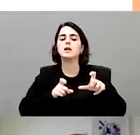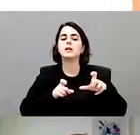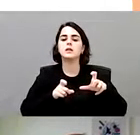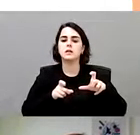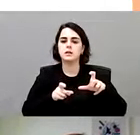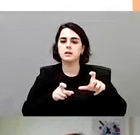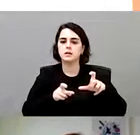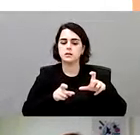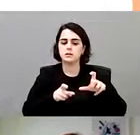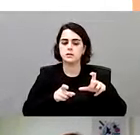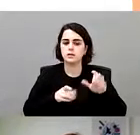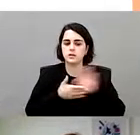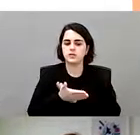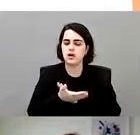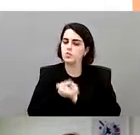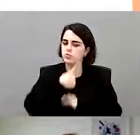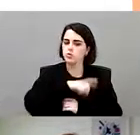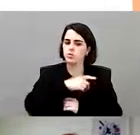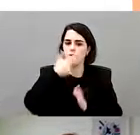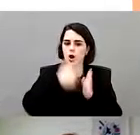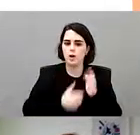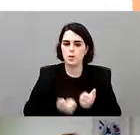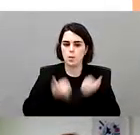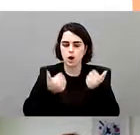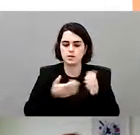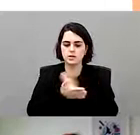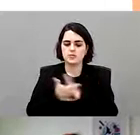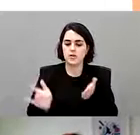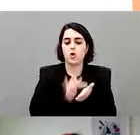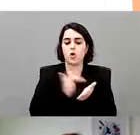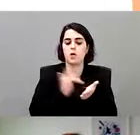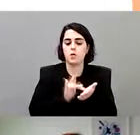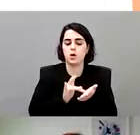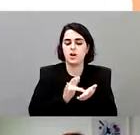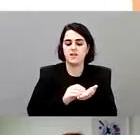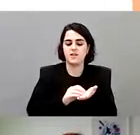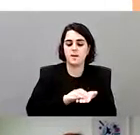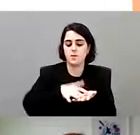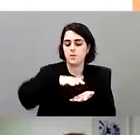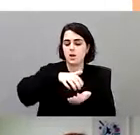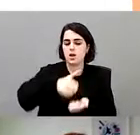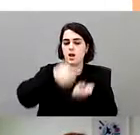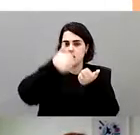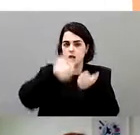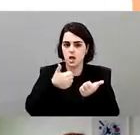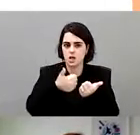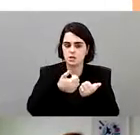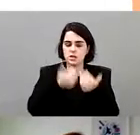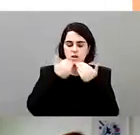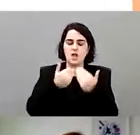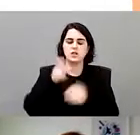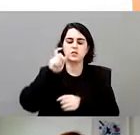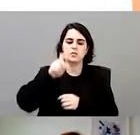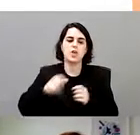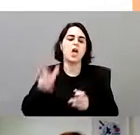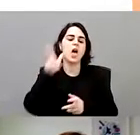más, o sea, que tenía más vocabulario. Entonces se le amplió su cuaderno de comunicación desde su profesora de audición y lenguaje